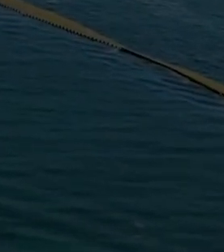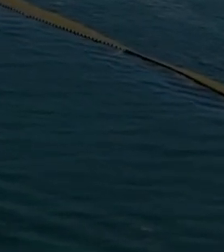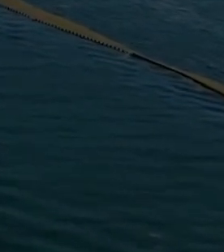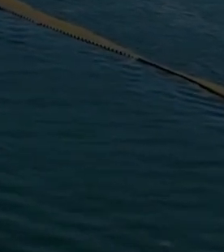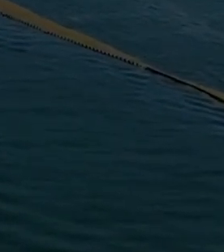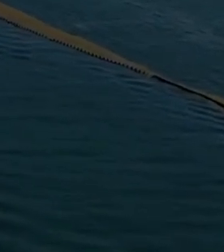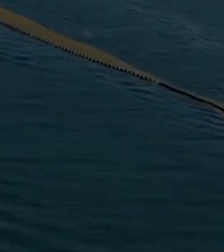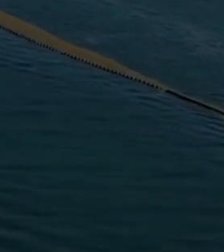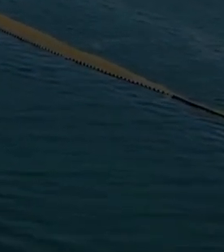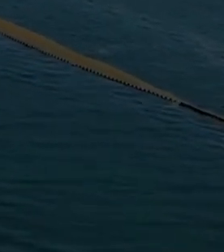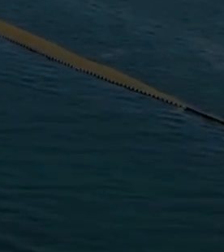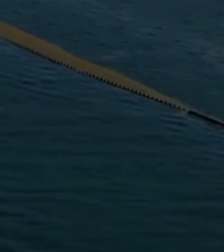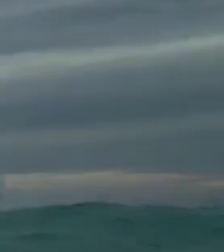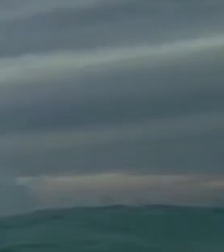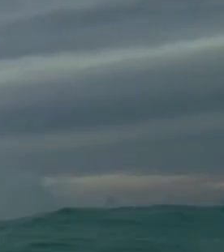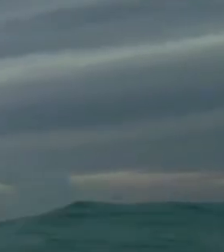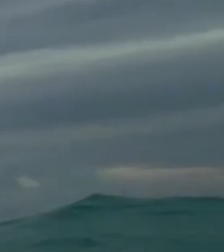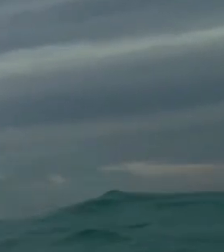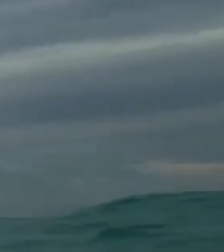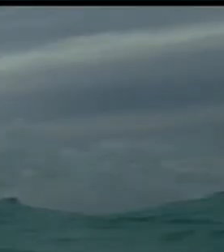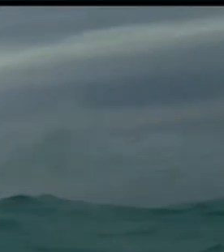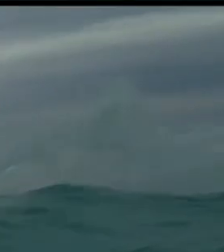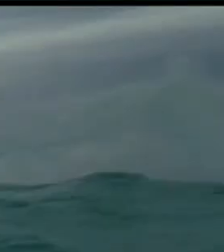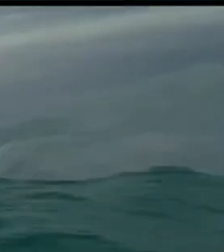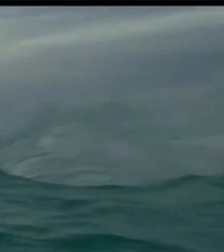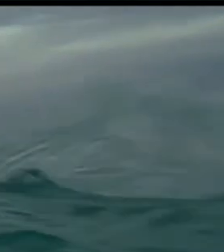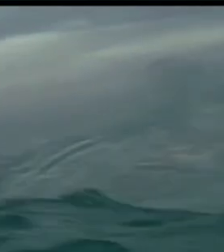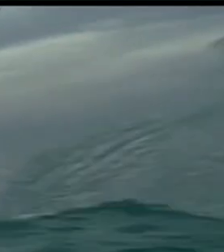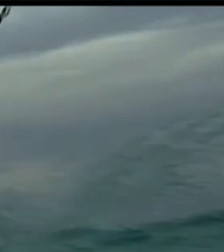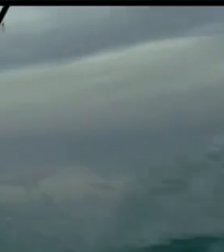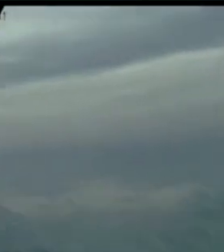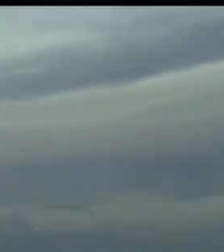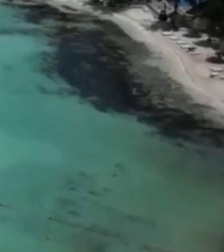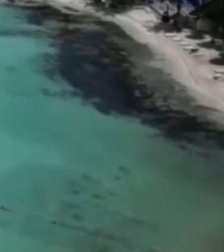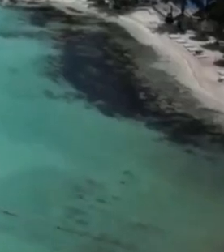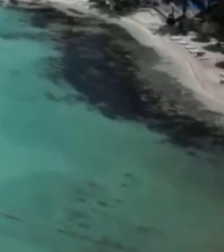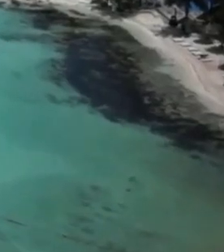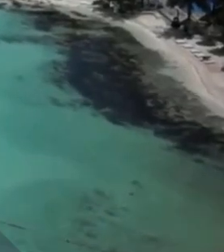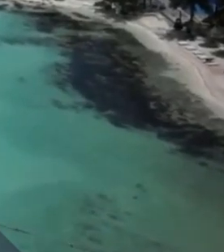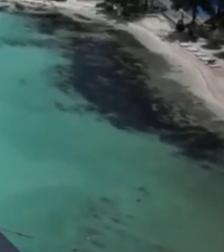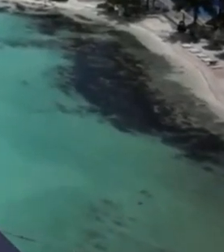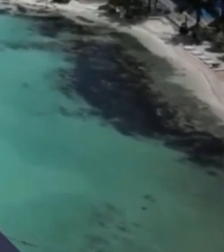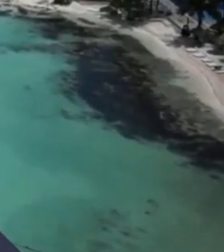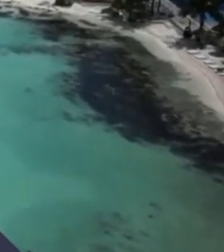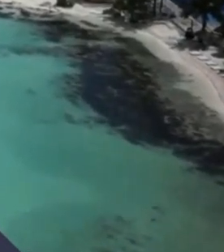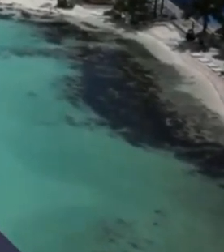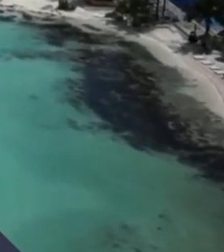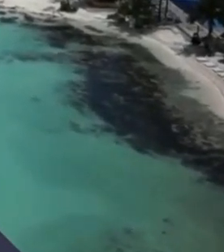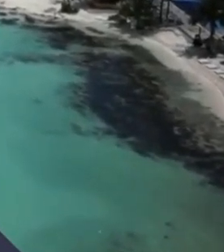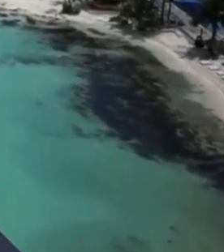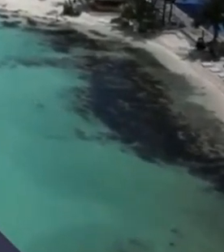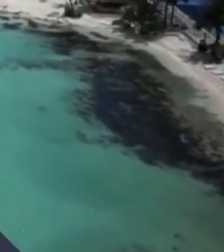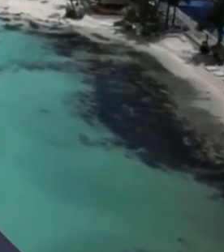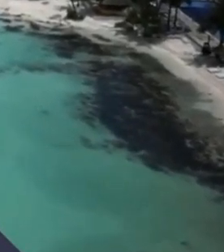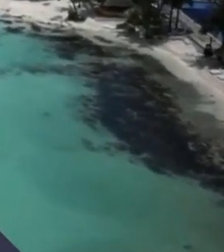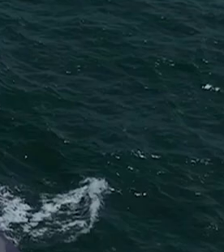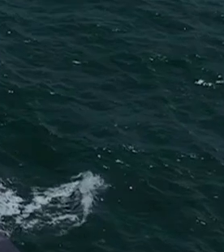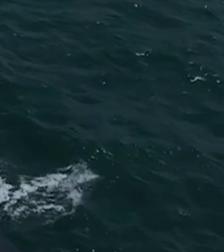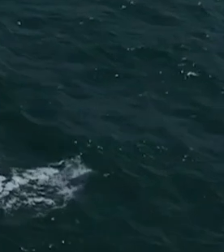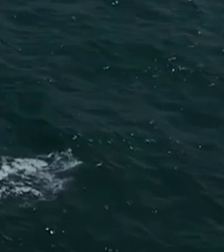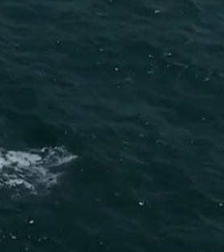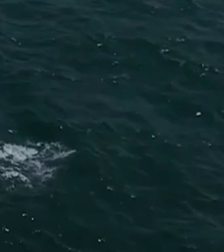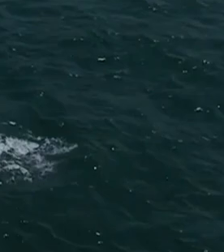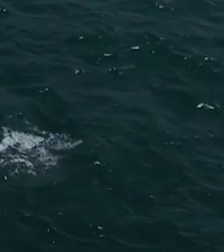dicha estrategia y en apoyo al sector turístico nacional, el cual representa más del 8% del Producto Interno